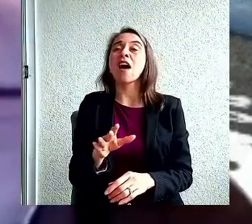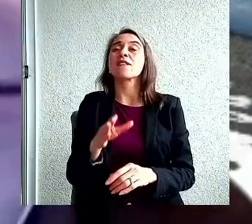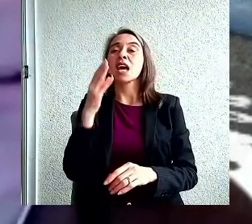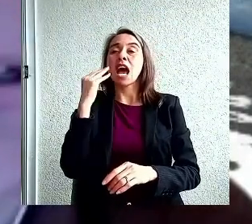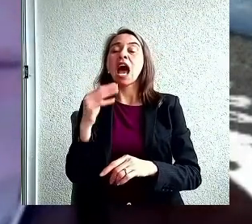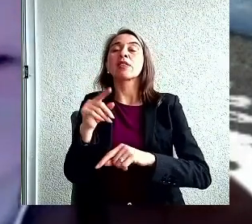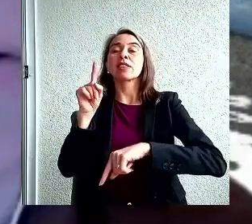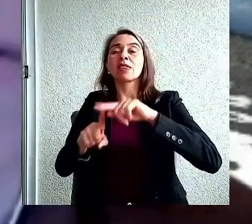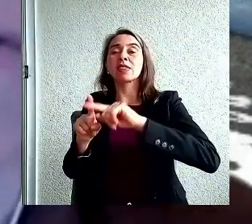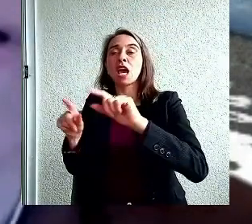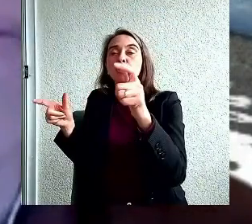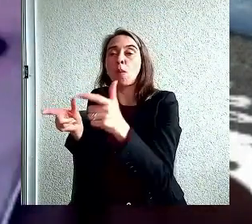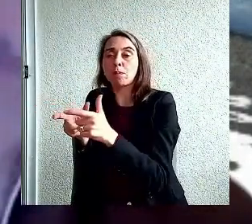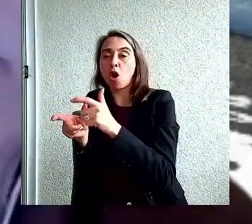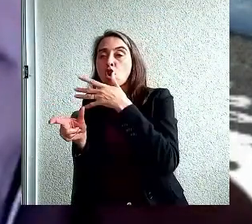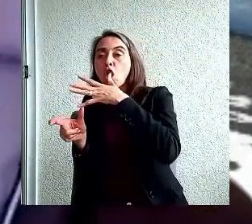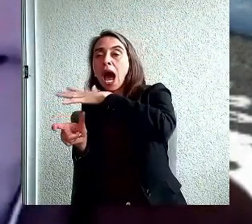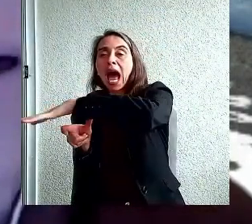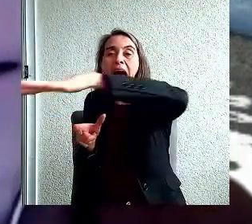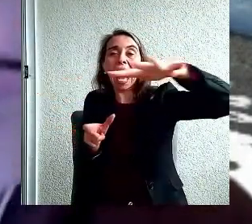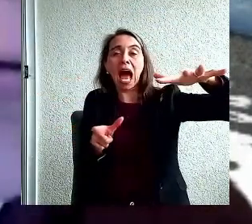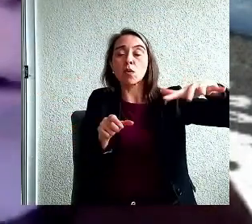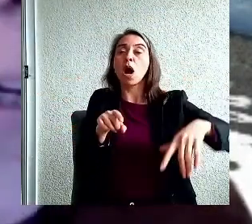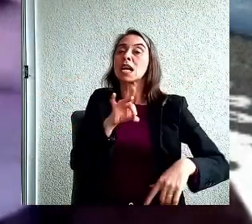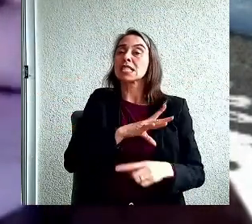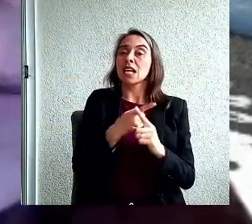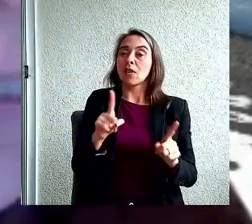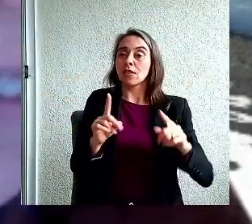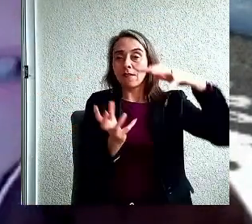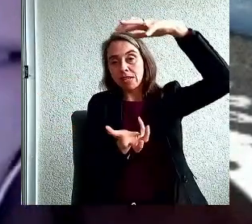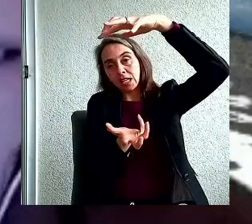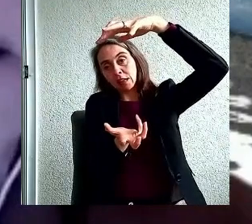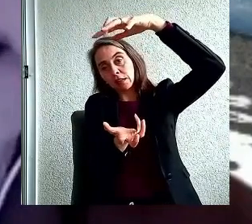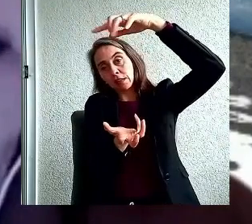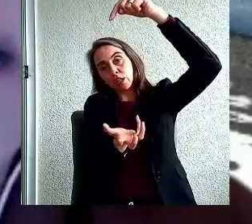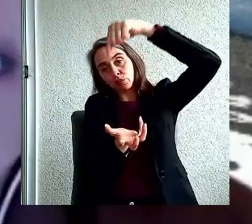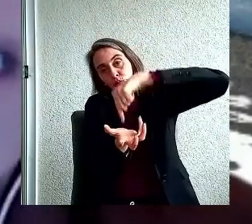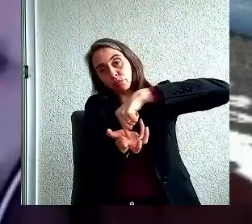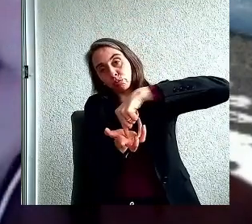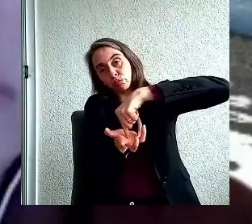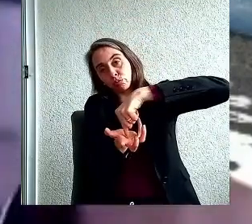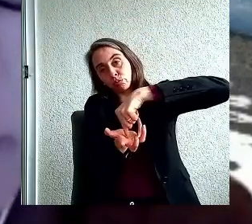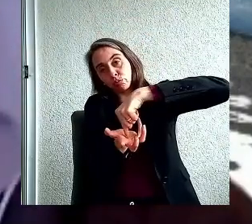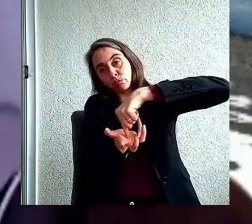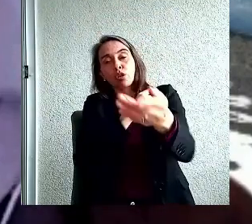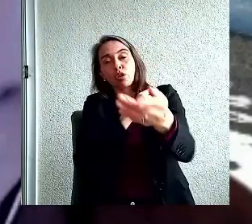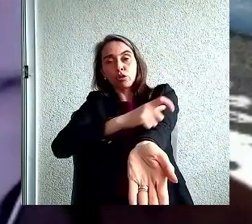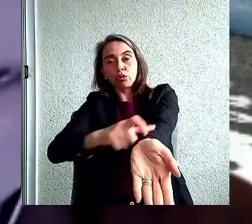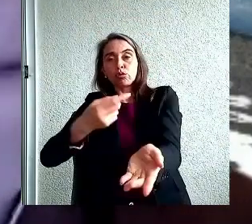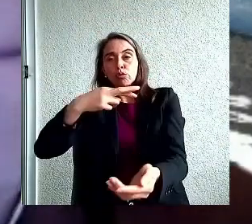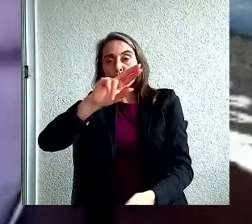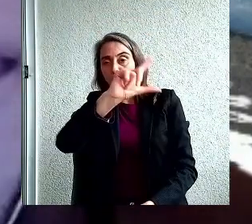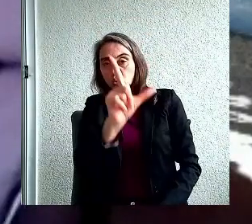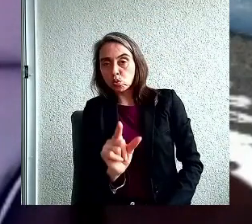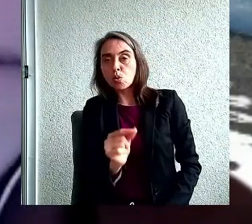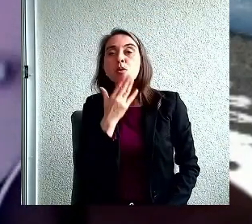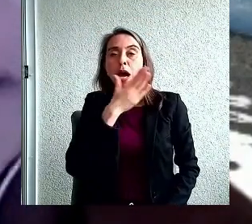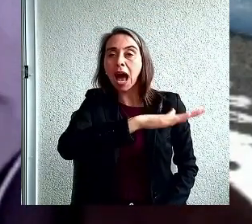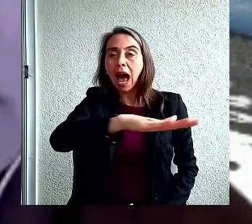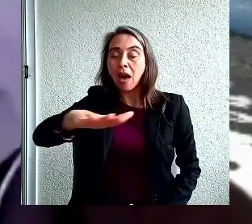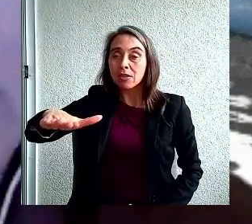la Antártica y el océano austral, pero en la zona del Polo Norte uno puede ver que está rodeado de